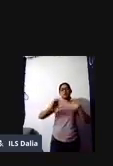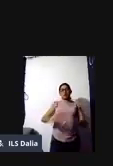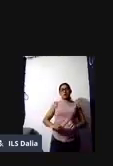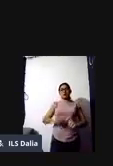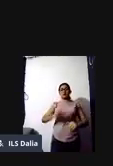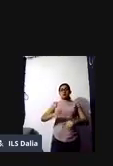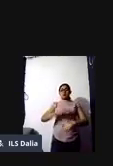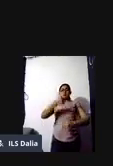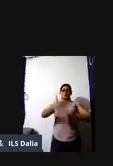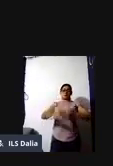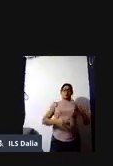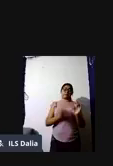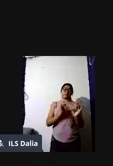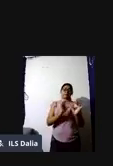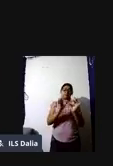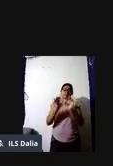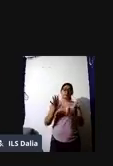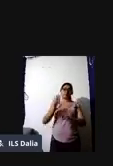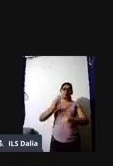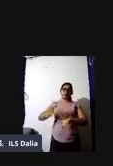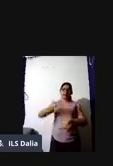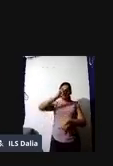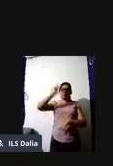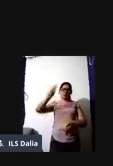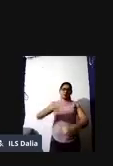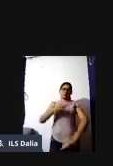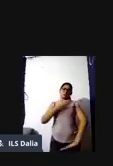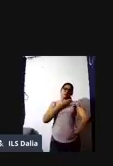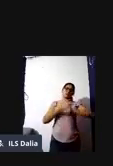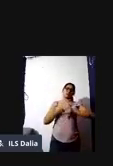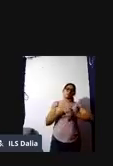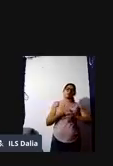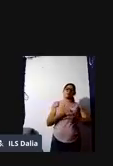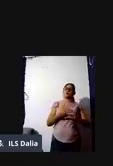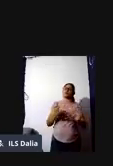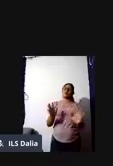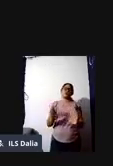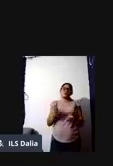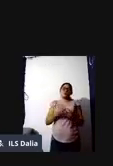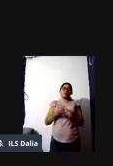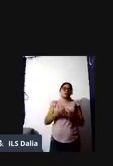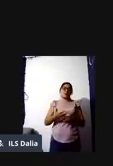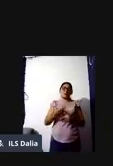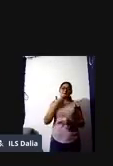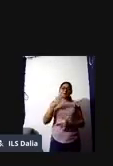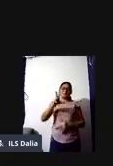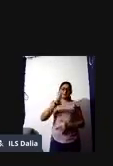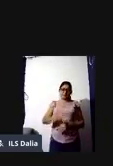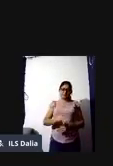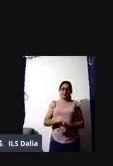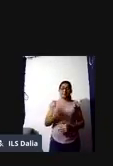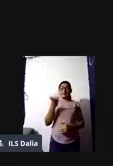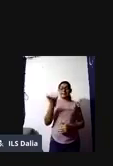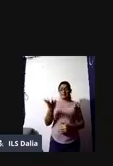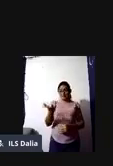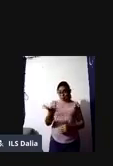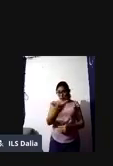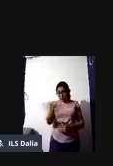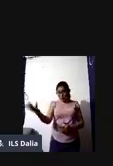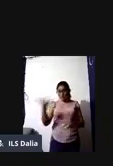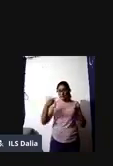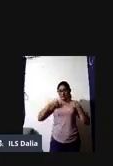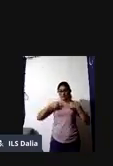daño, ahorita no es el momento. A las empresarias, a los empresarios, a quienes están a cargo de equipos,